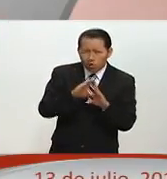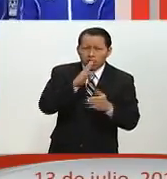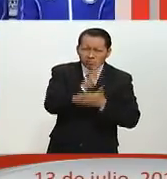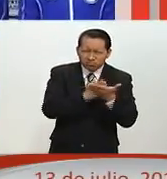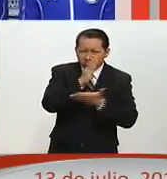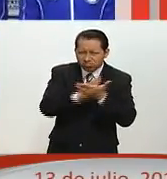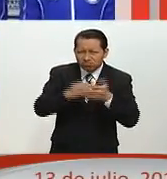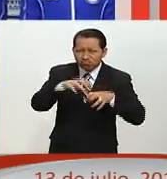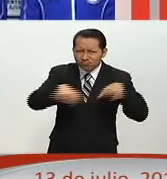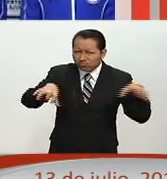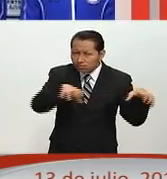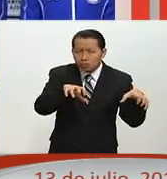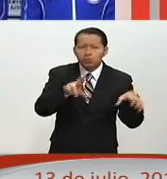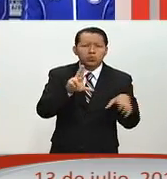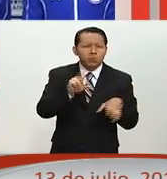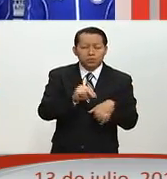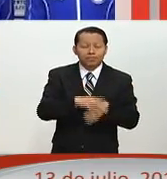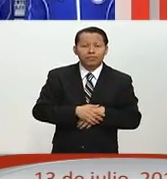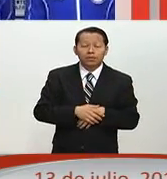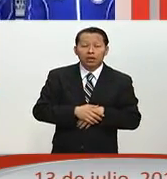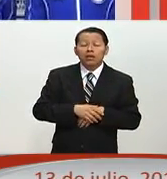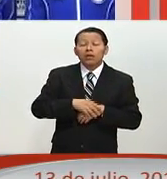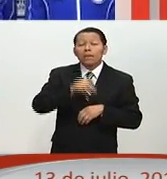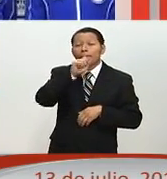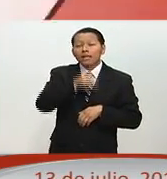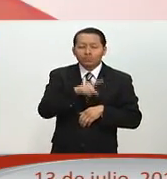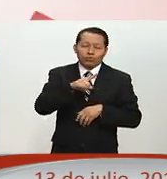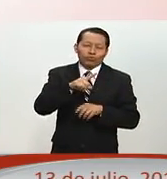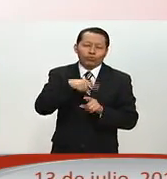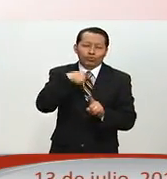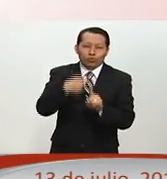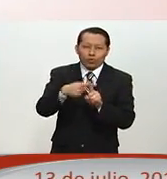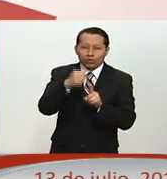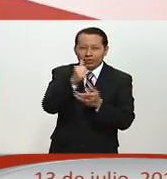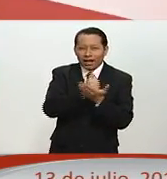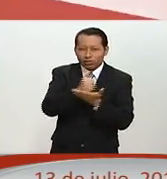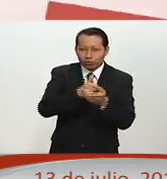parece. Cruz Azul listo para la próxima temporada.